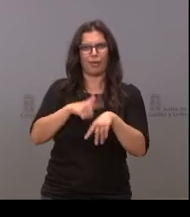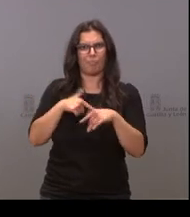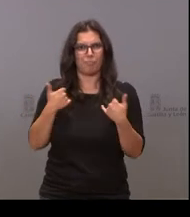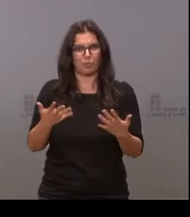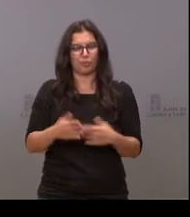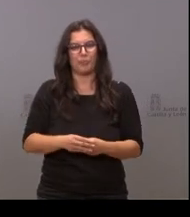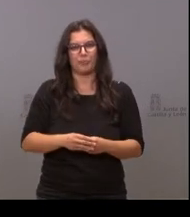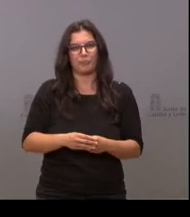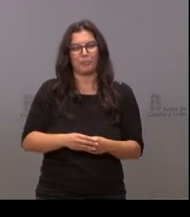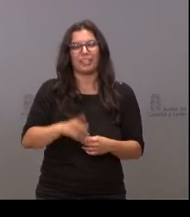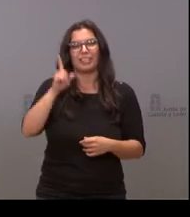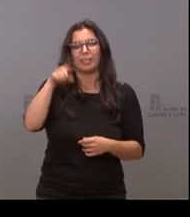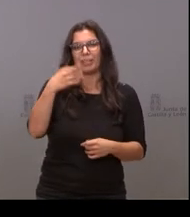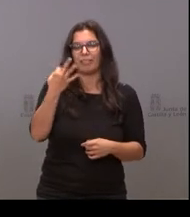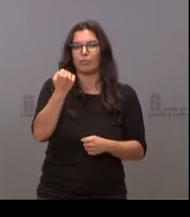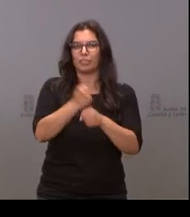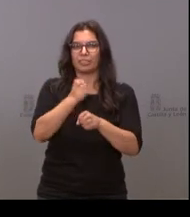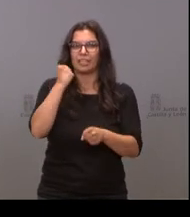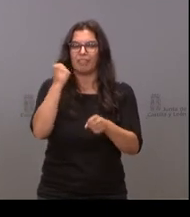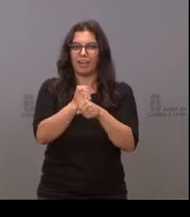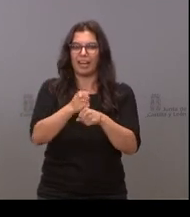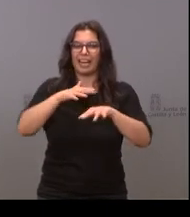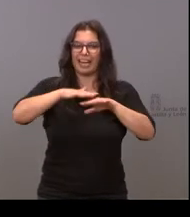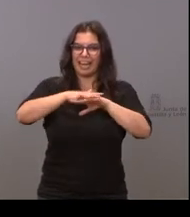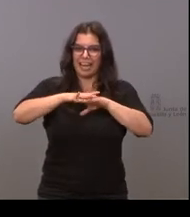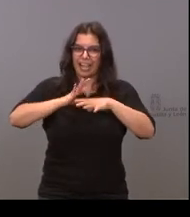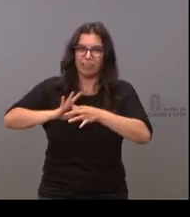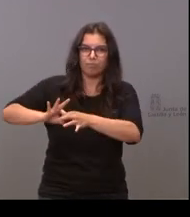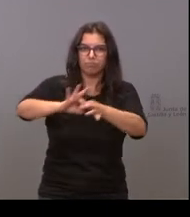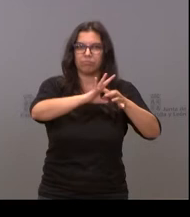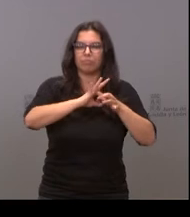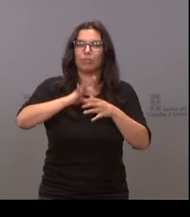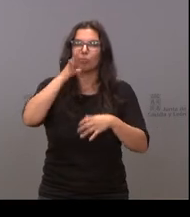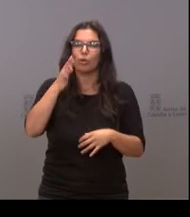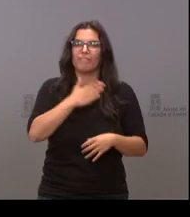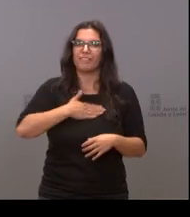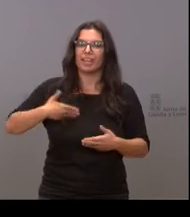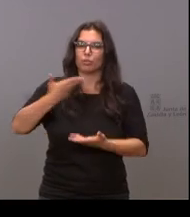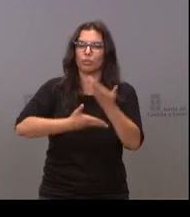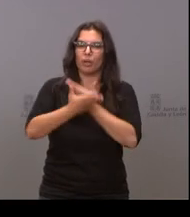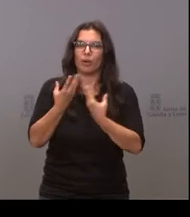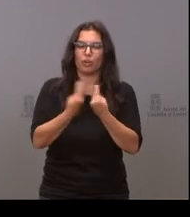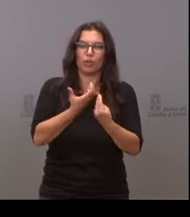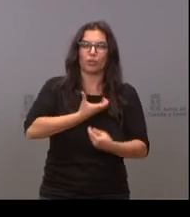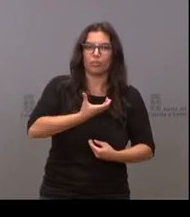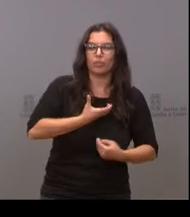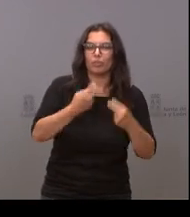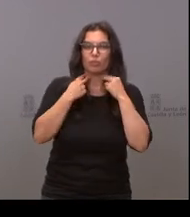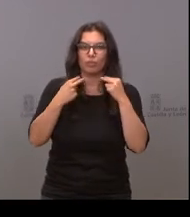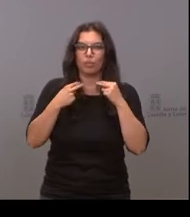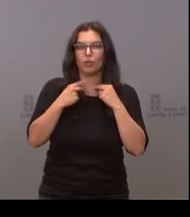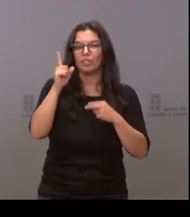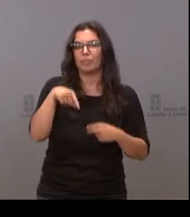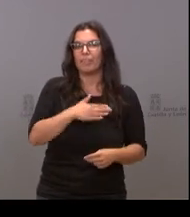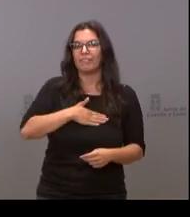que también tenemos que trabajar en red porque queremos trabajar de la mano de las entidades locales queremos también